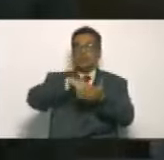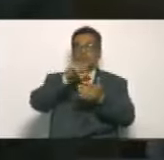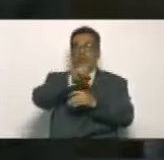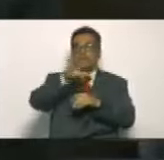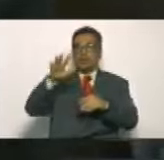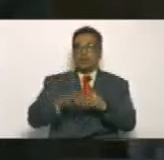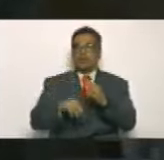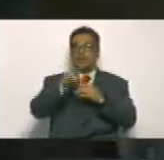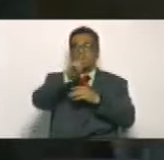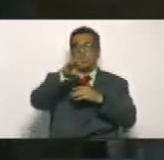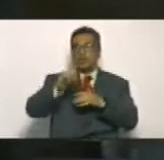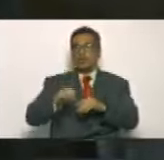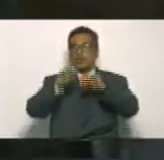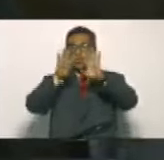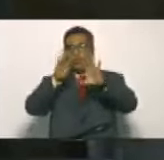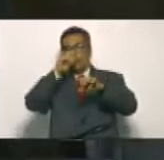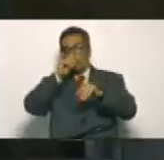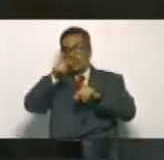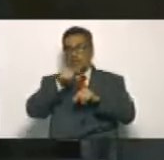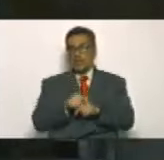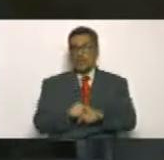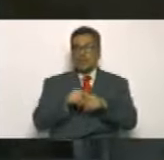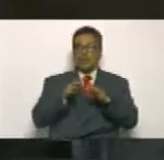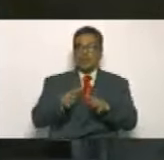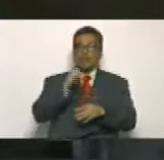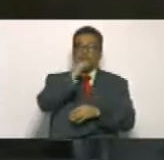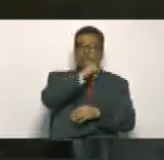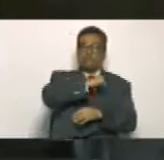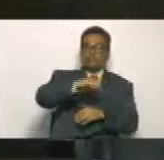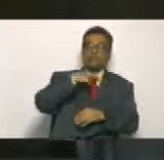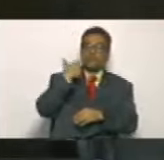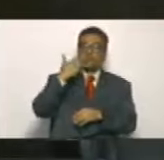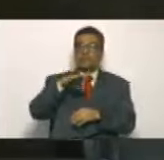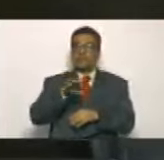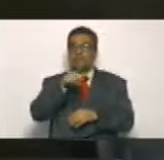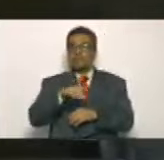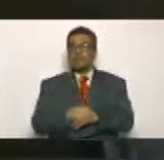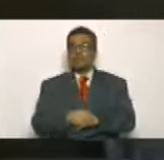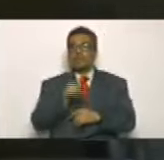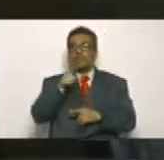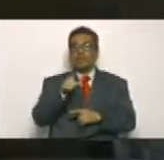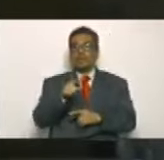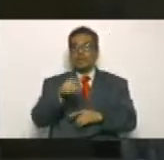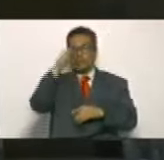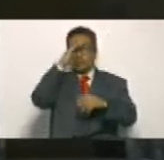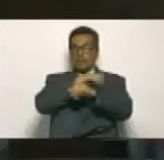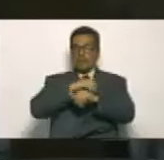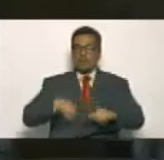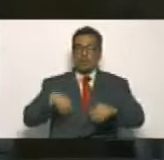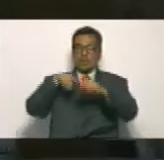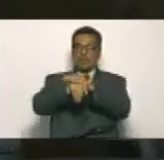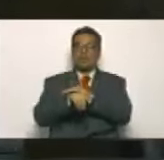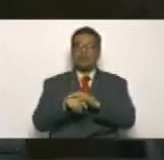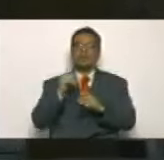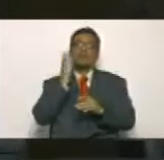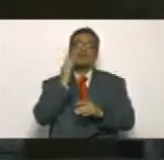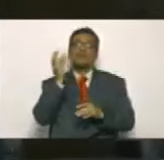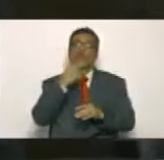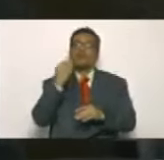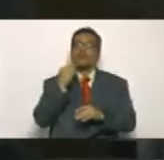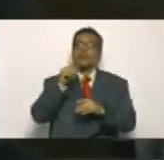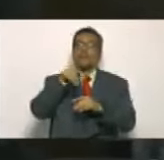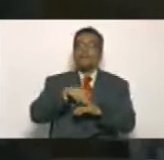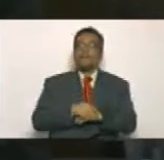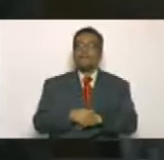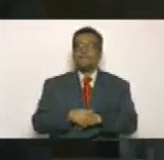31 de enero de 2024, 209 años de civil asesinato. Este insigne soldado participó, ejemplo de la juventud,